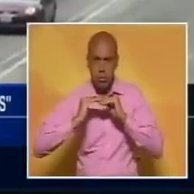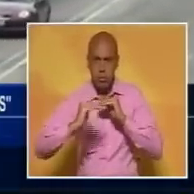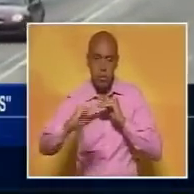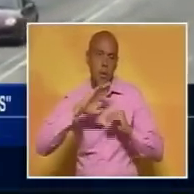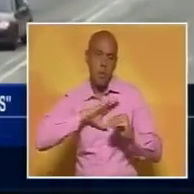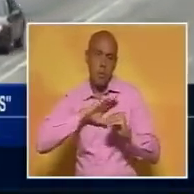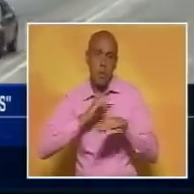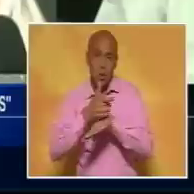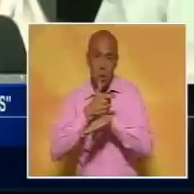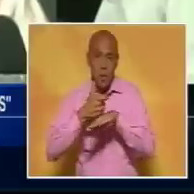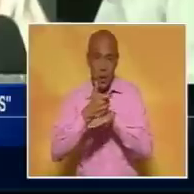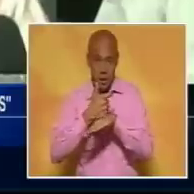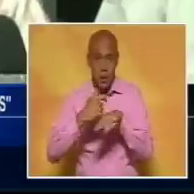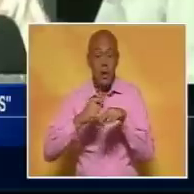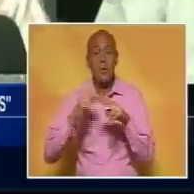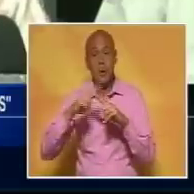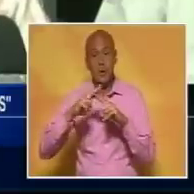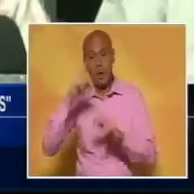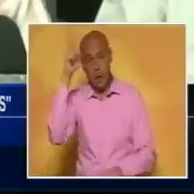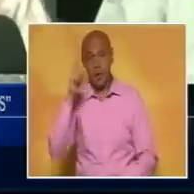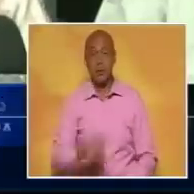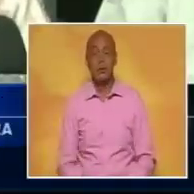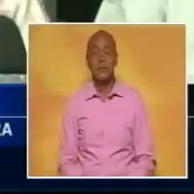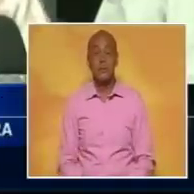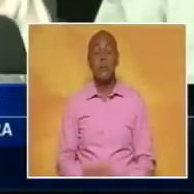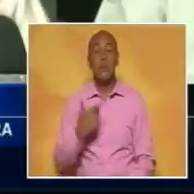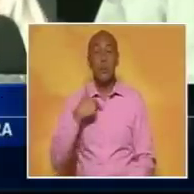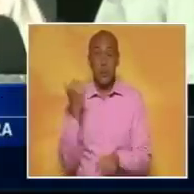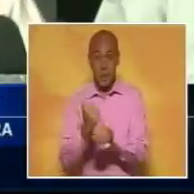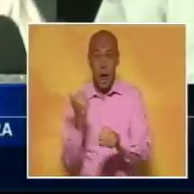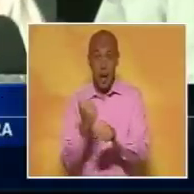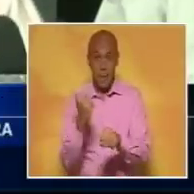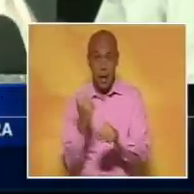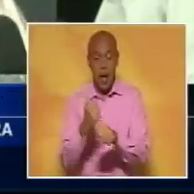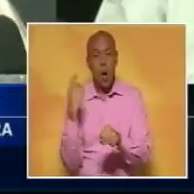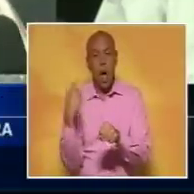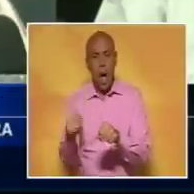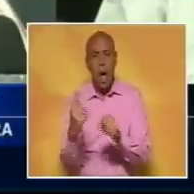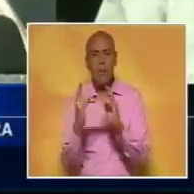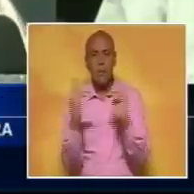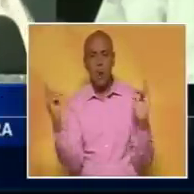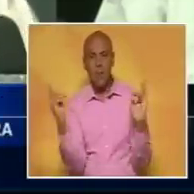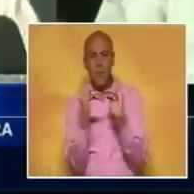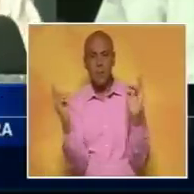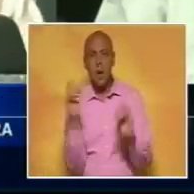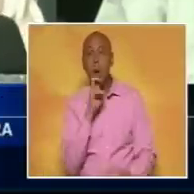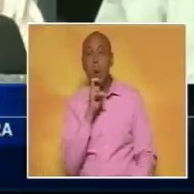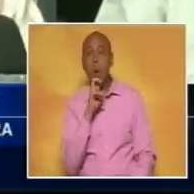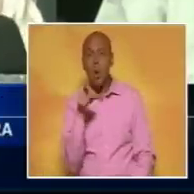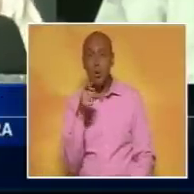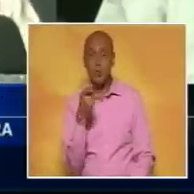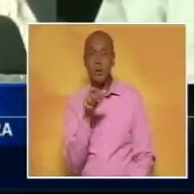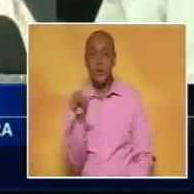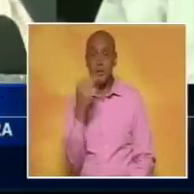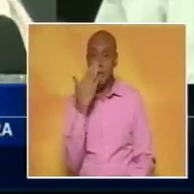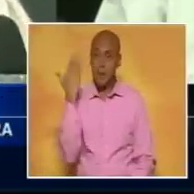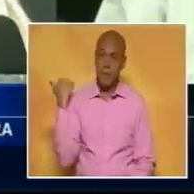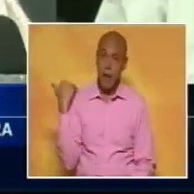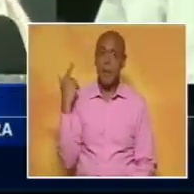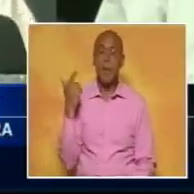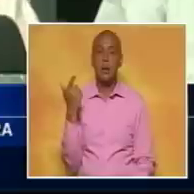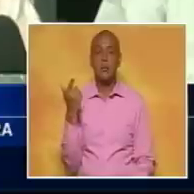del estado Táchira. Los trabajos que se están desarrollando en Puente de Oro, que se iniciaron el jueves de la semana pasada.